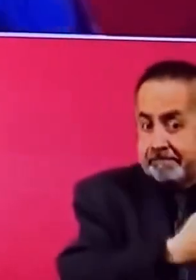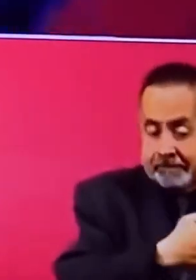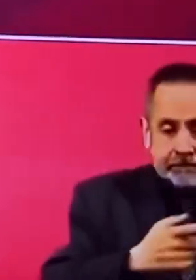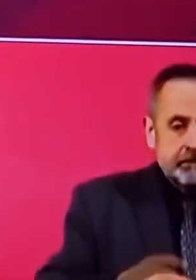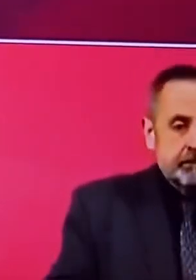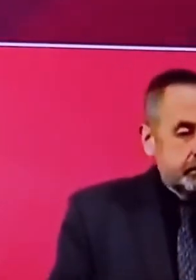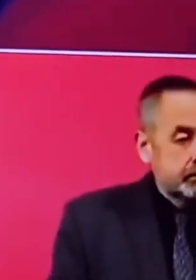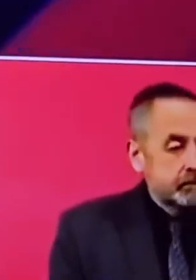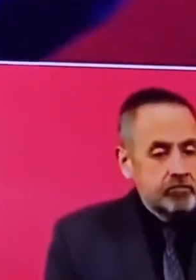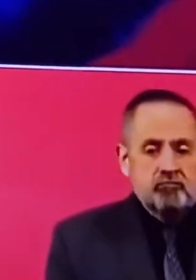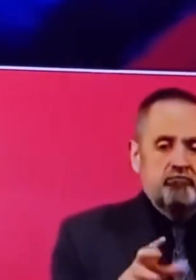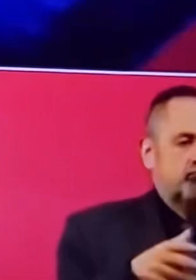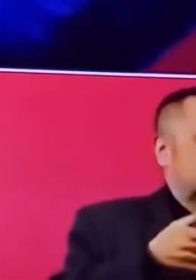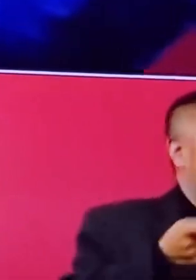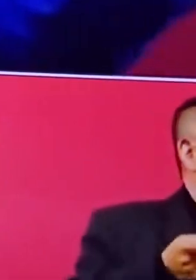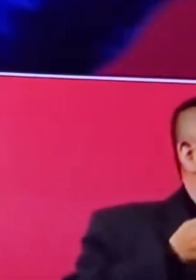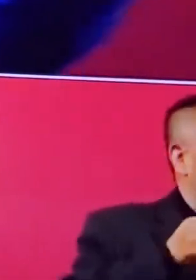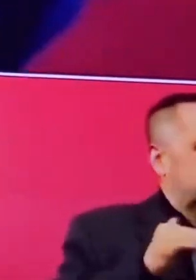Y ellos acá,